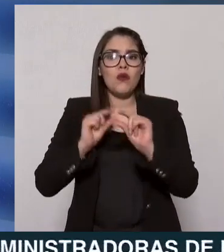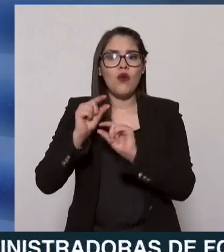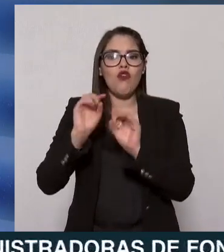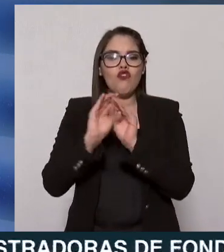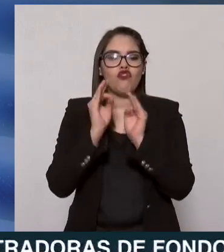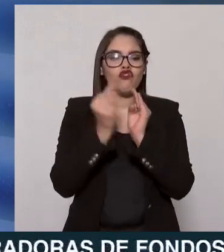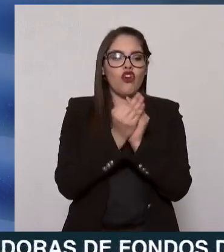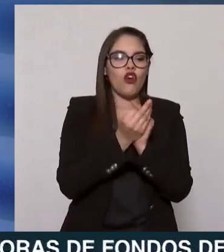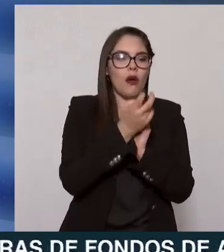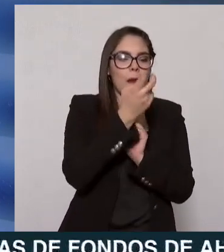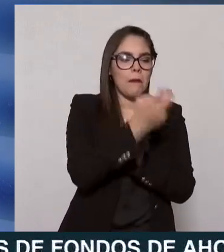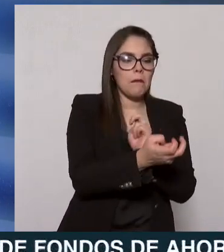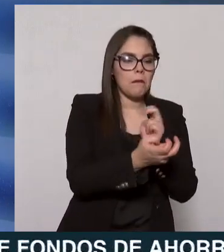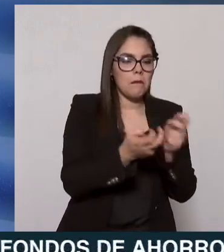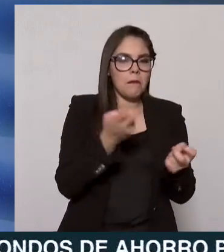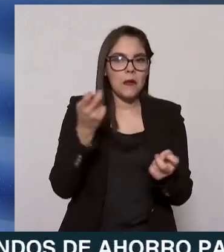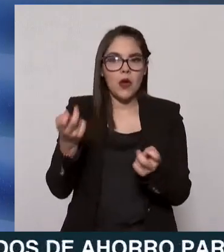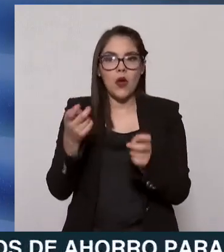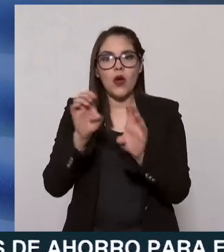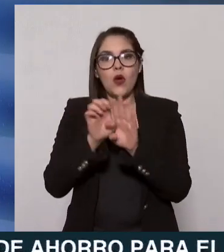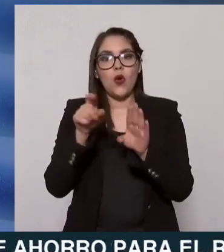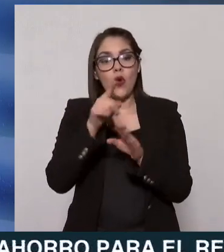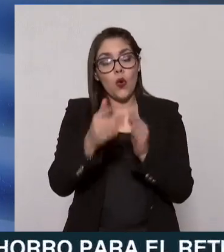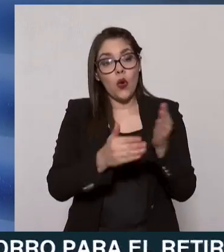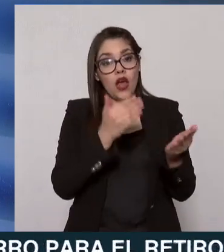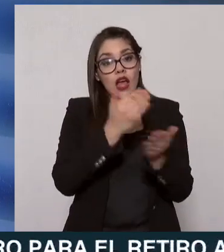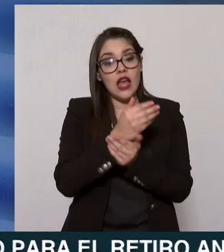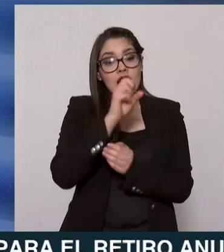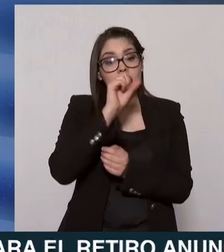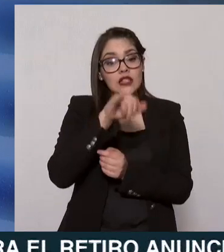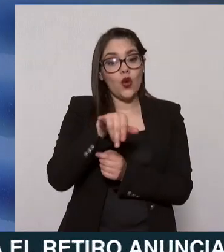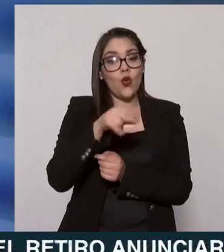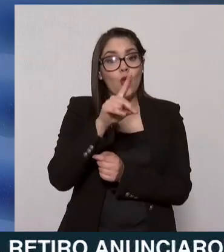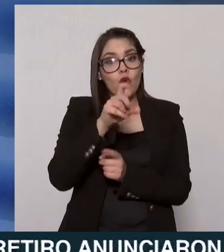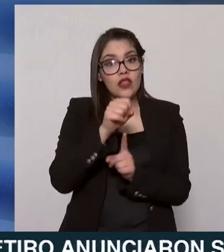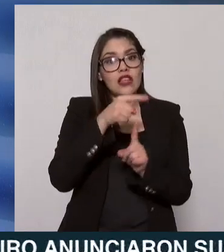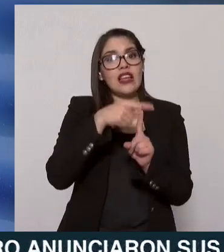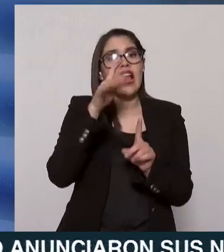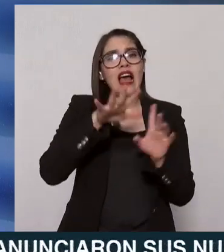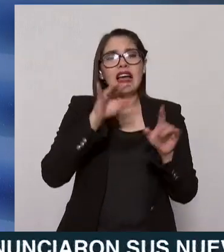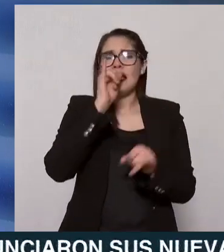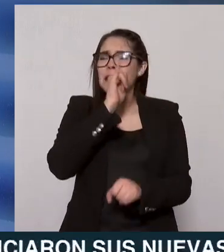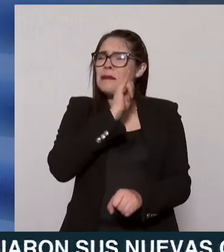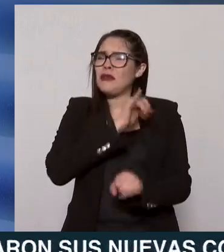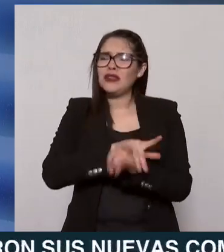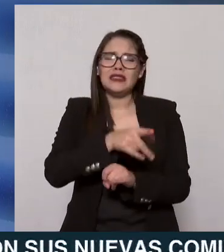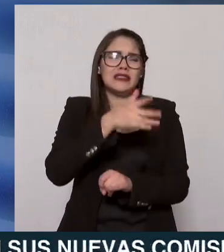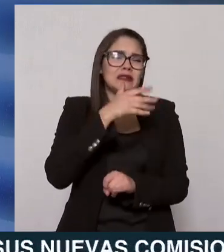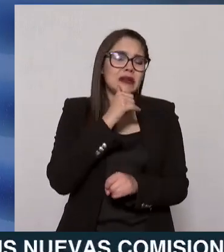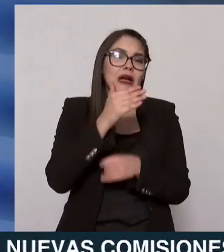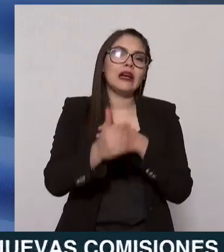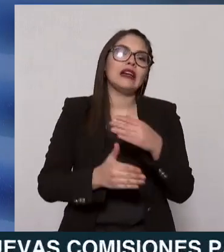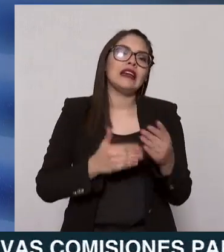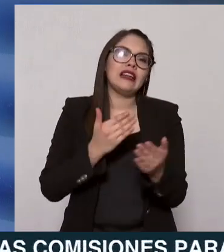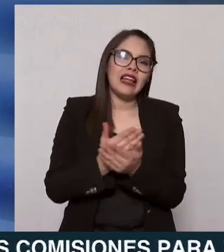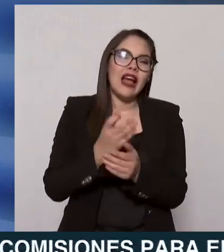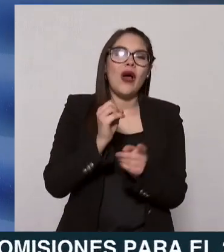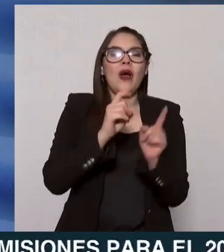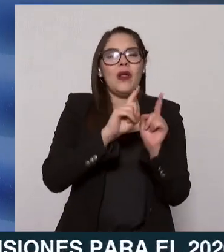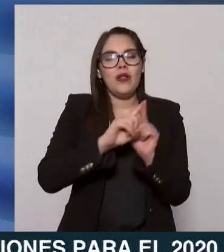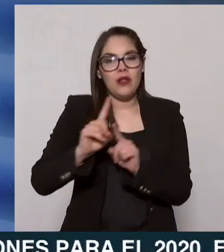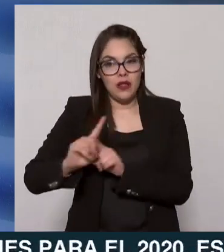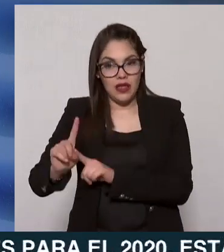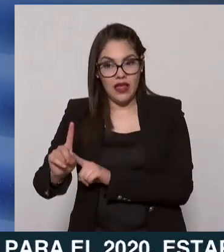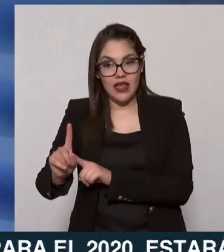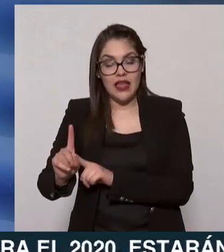temáticas, ¿no? O sea, tú vas a San Judas Tadeo para las causas imposibles, etcétera, ¿no? Entonces, lo que